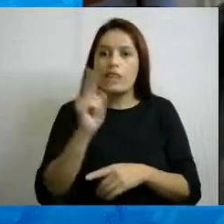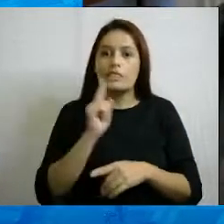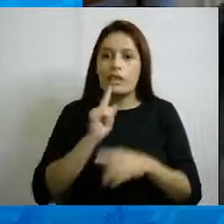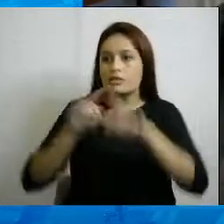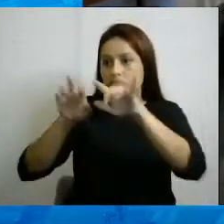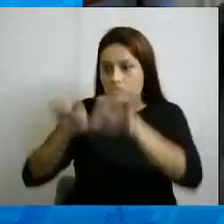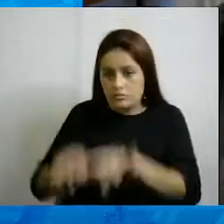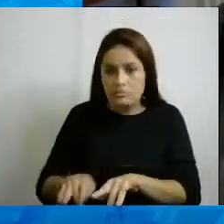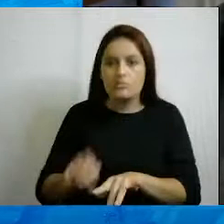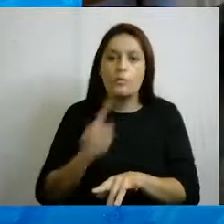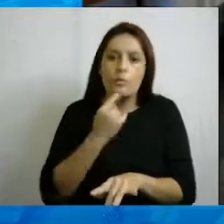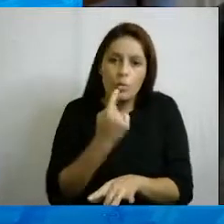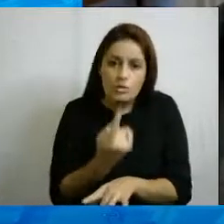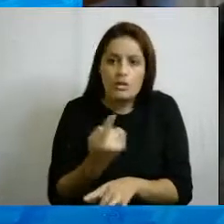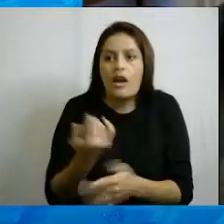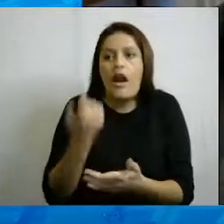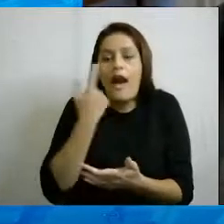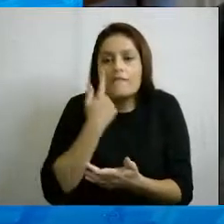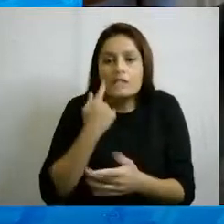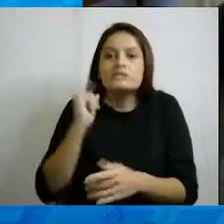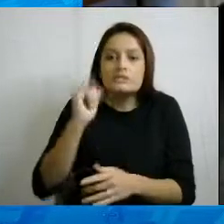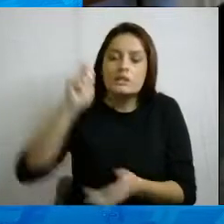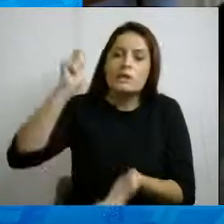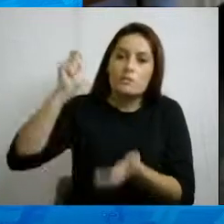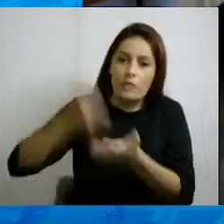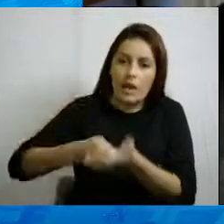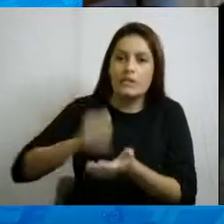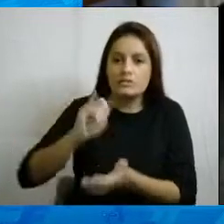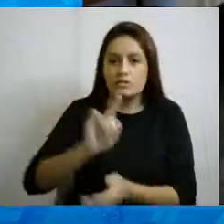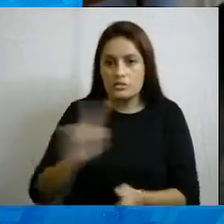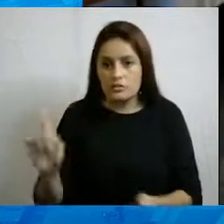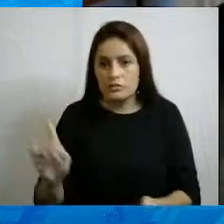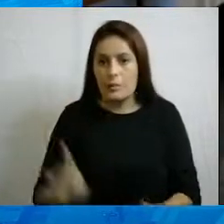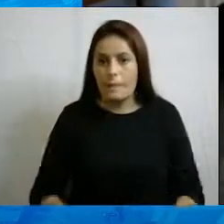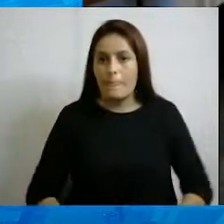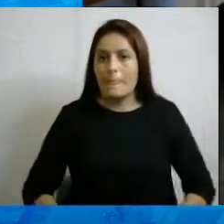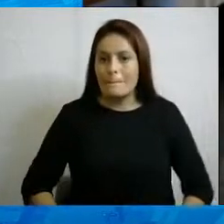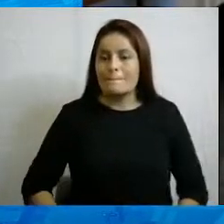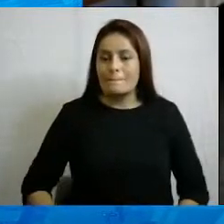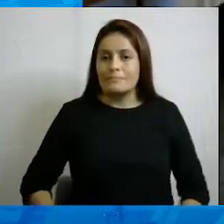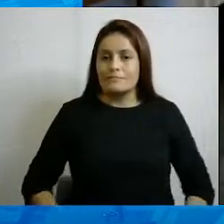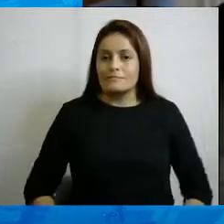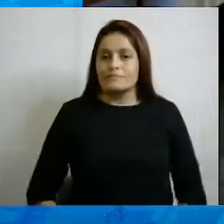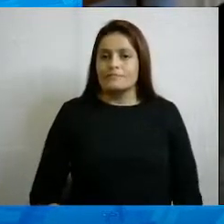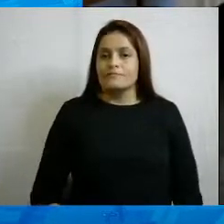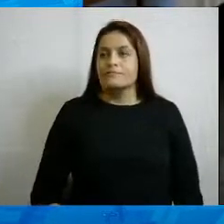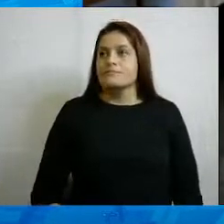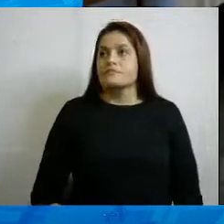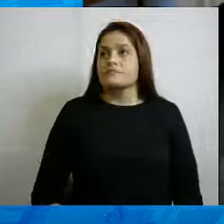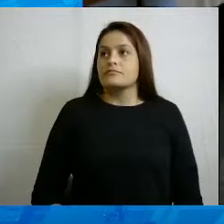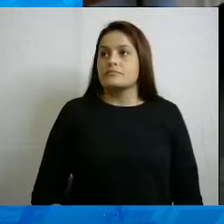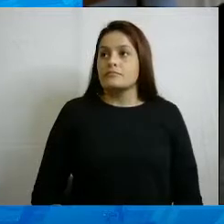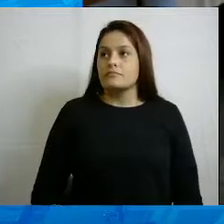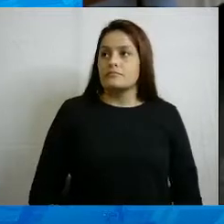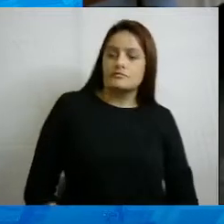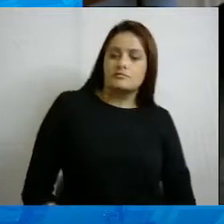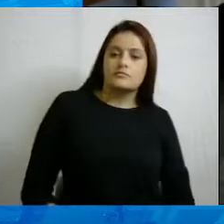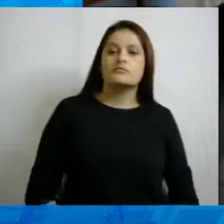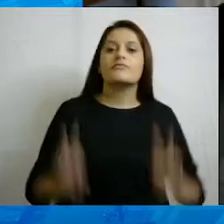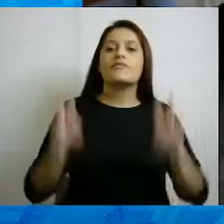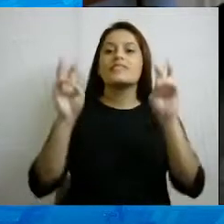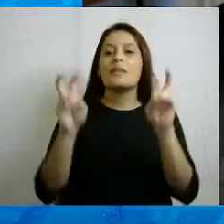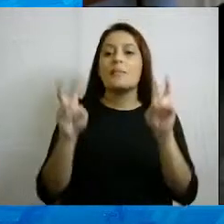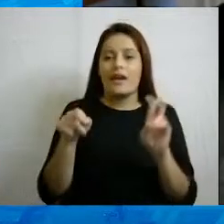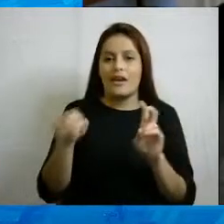un registro o algo en línea que diga esta patente está pagada, sí. Esto no. Ya. Entiendo, y entonces el tema es puntual. El tema es